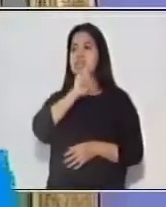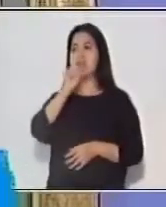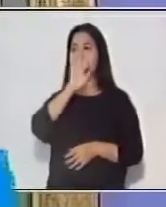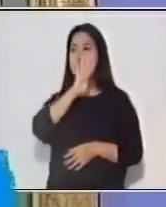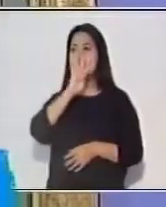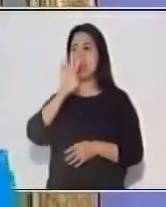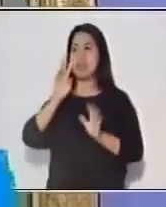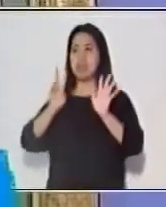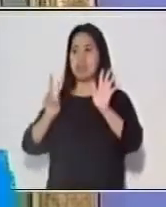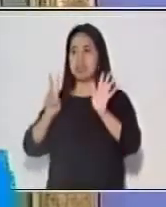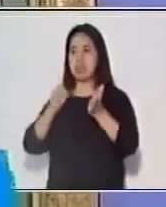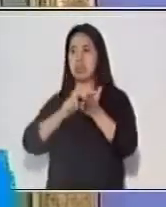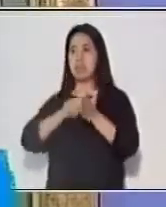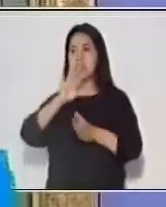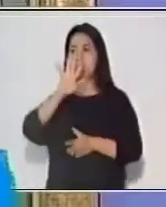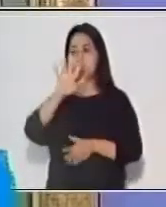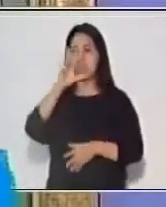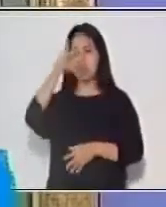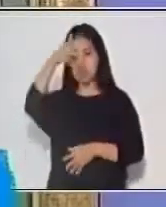21.147.5